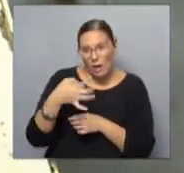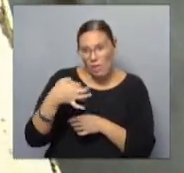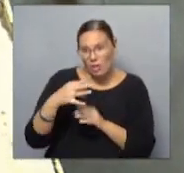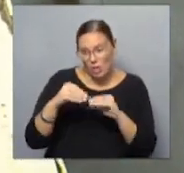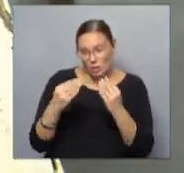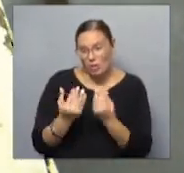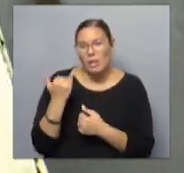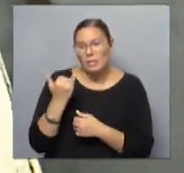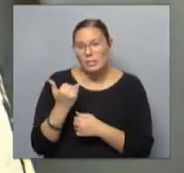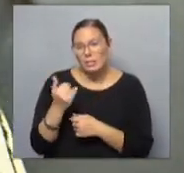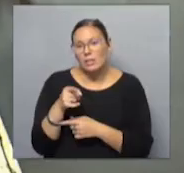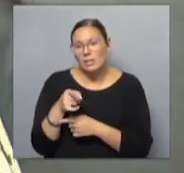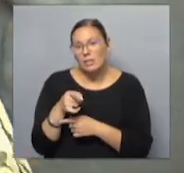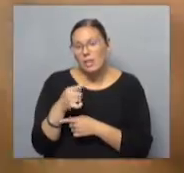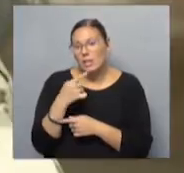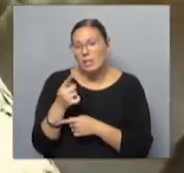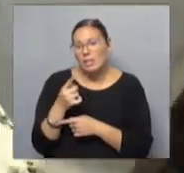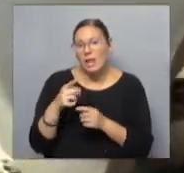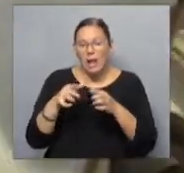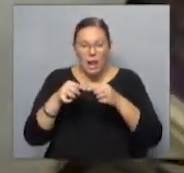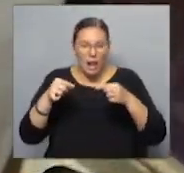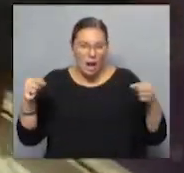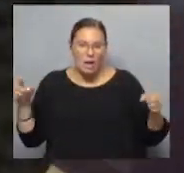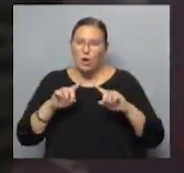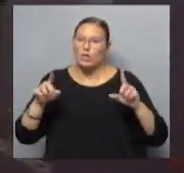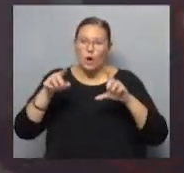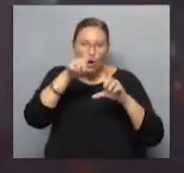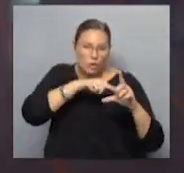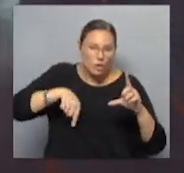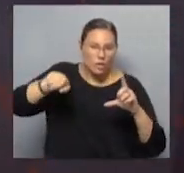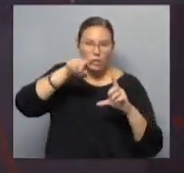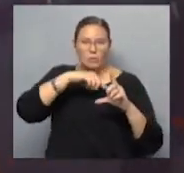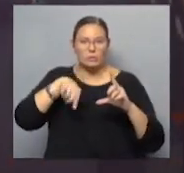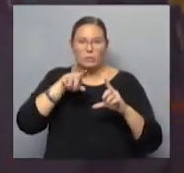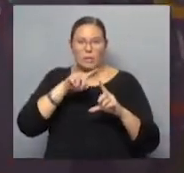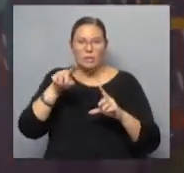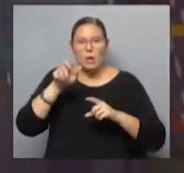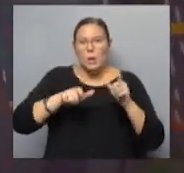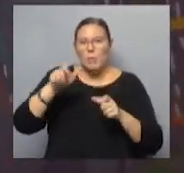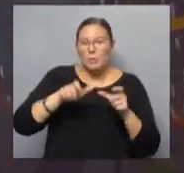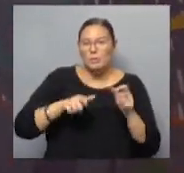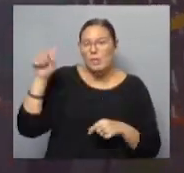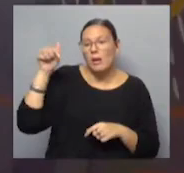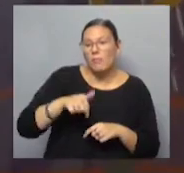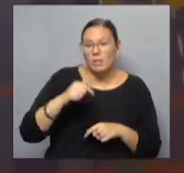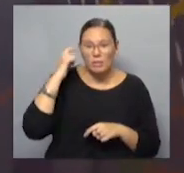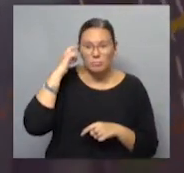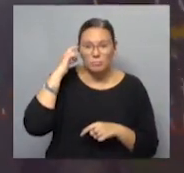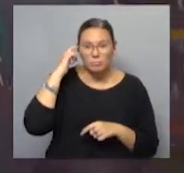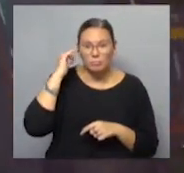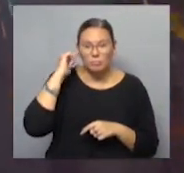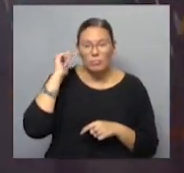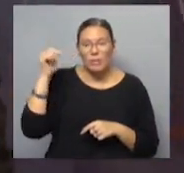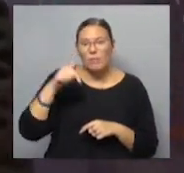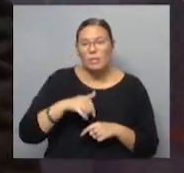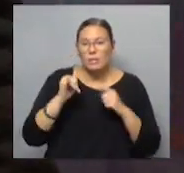Es lo que tiene la fama esta de largo, que no son redondas y está. Y la gente viene, es muy... Muy